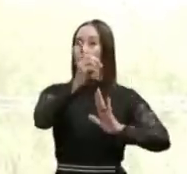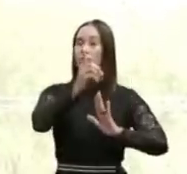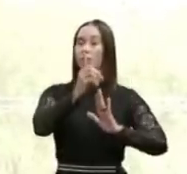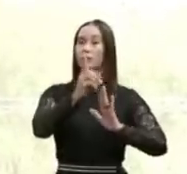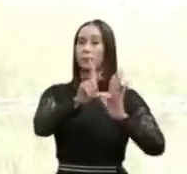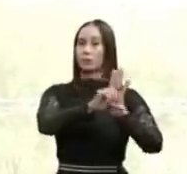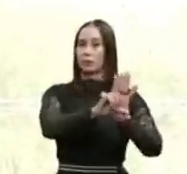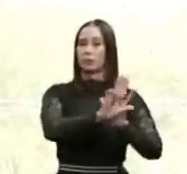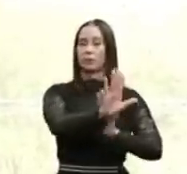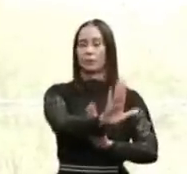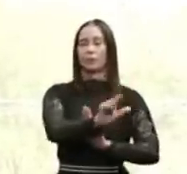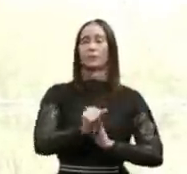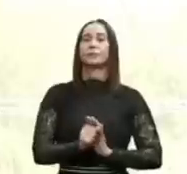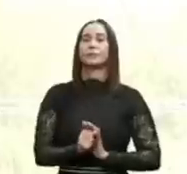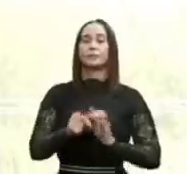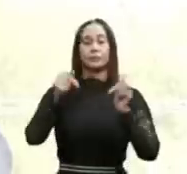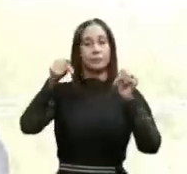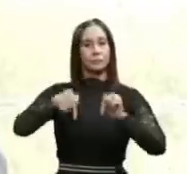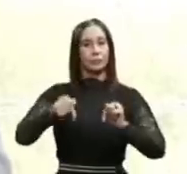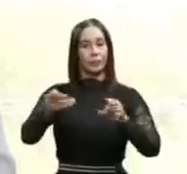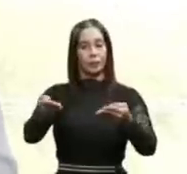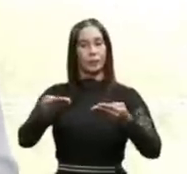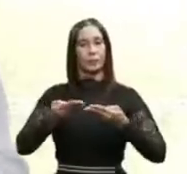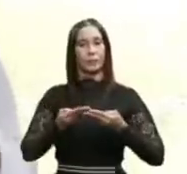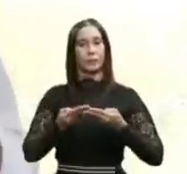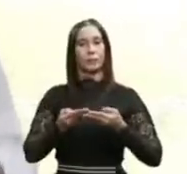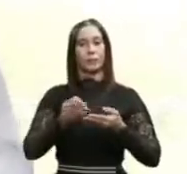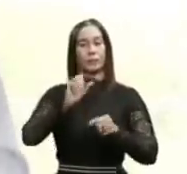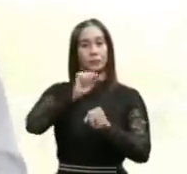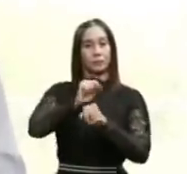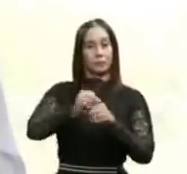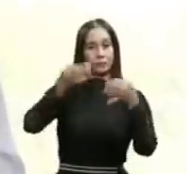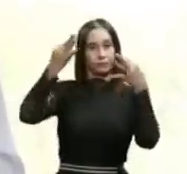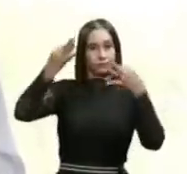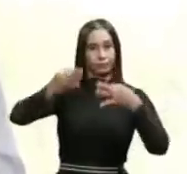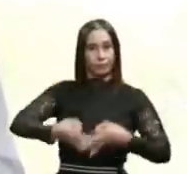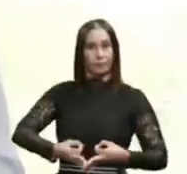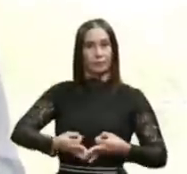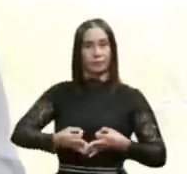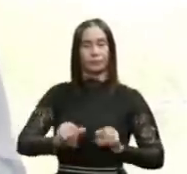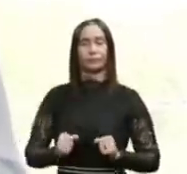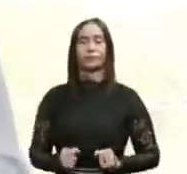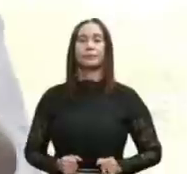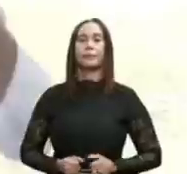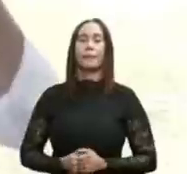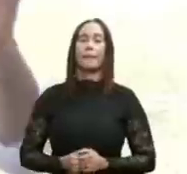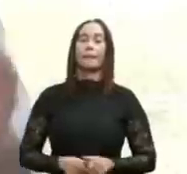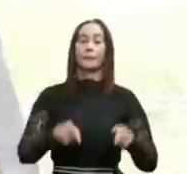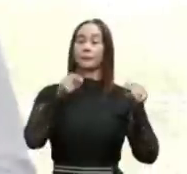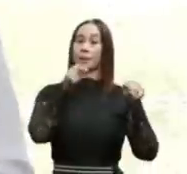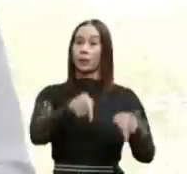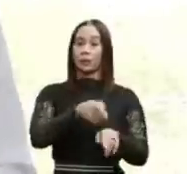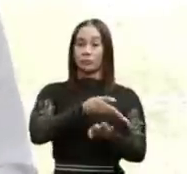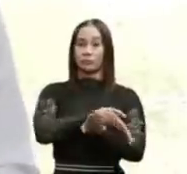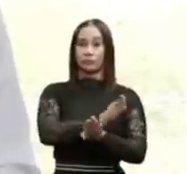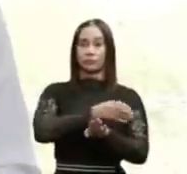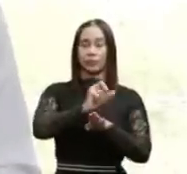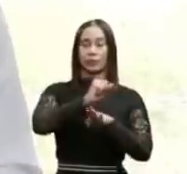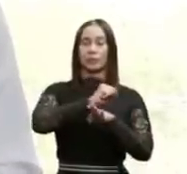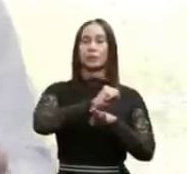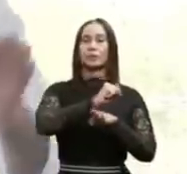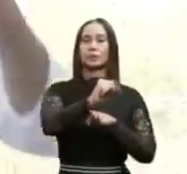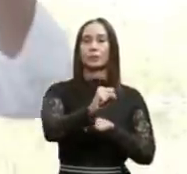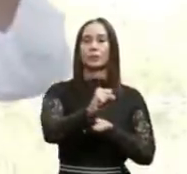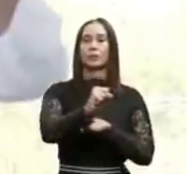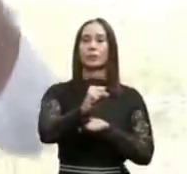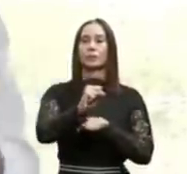adquiridos. Porque aquí vinimos a hacer las cosas bien, de todas maneras. Este circuito Vial Sur